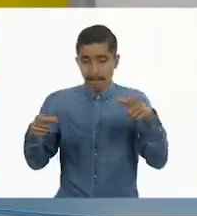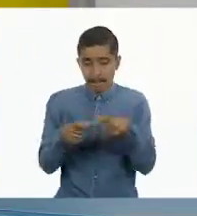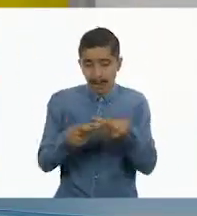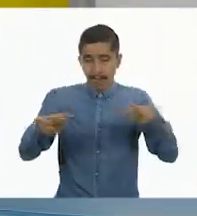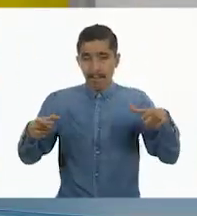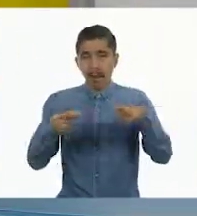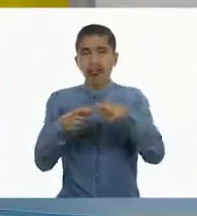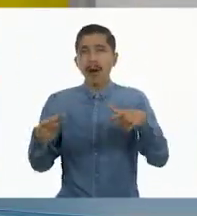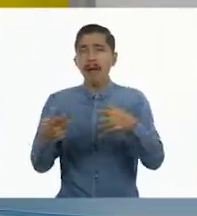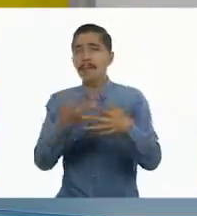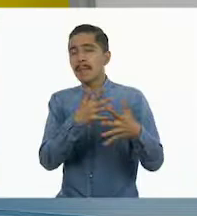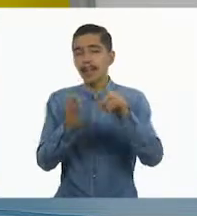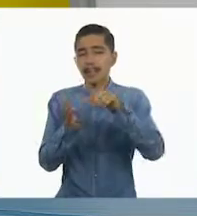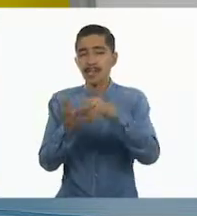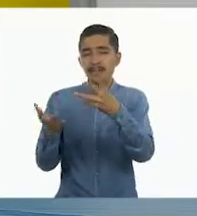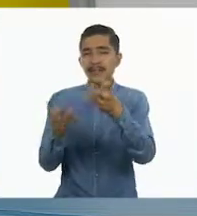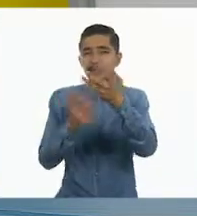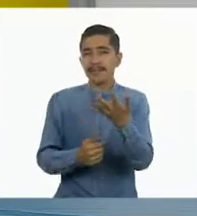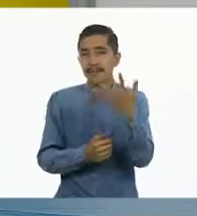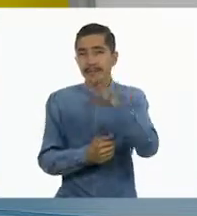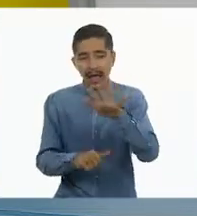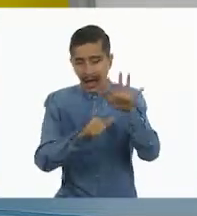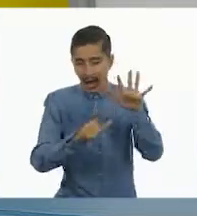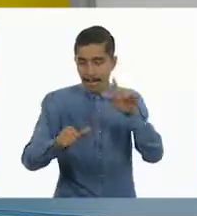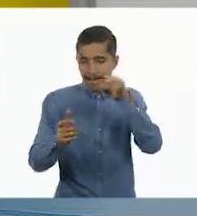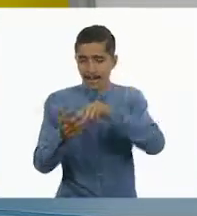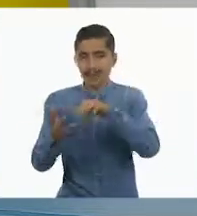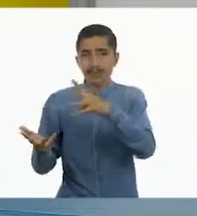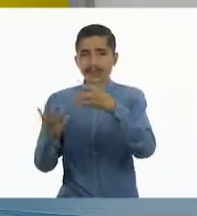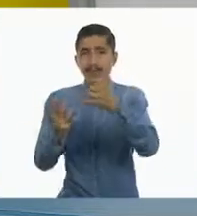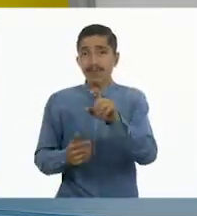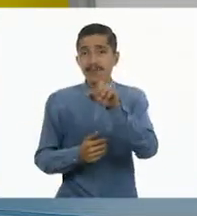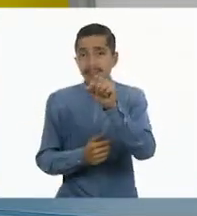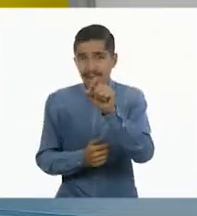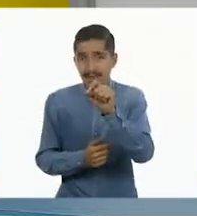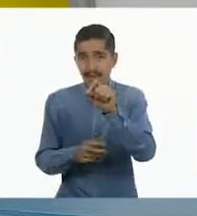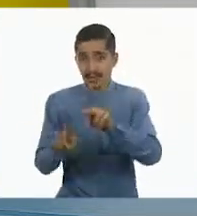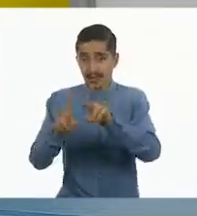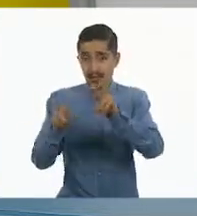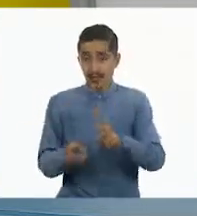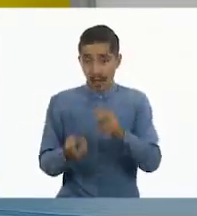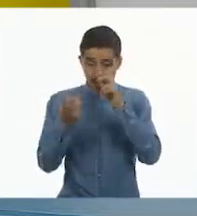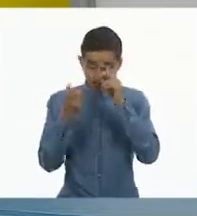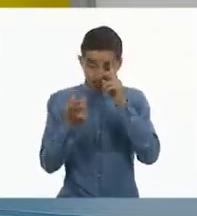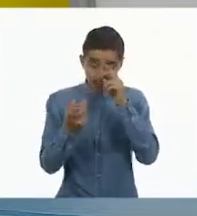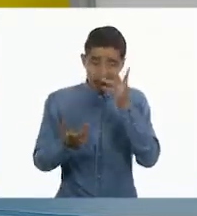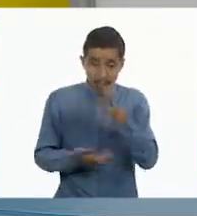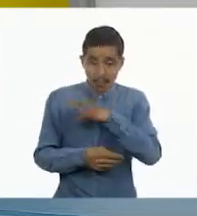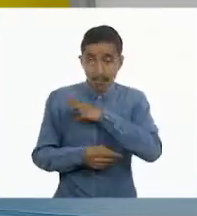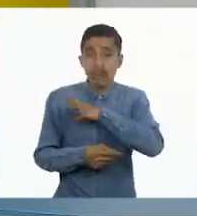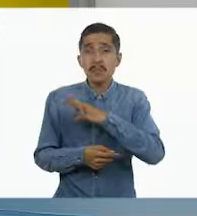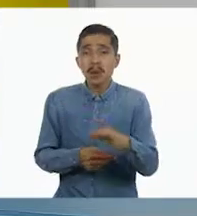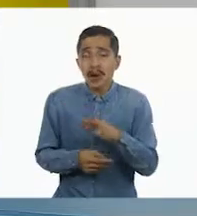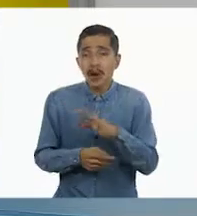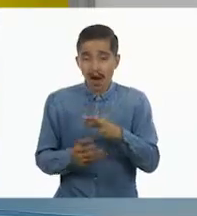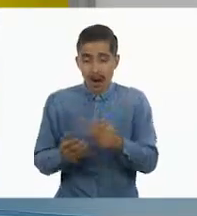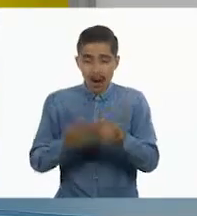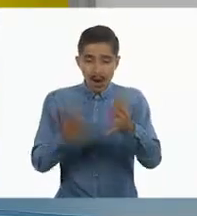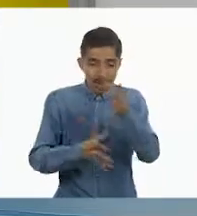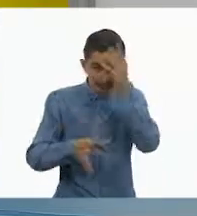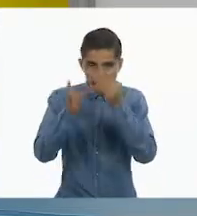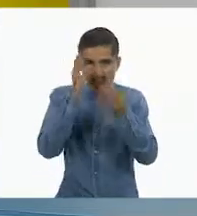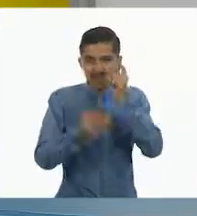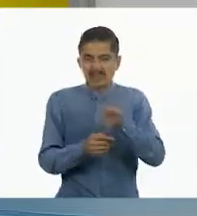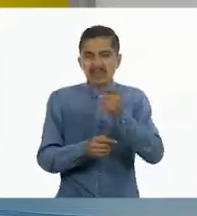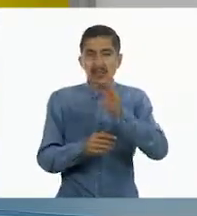en la década de 1910 a 1920, tema que se presta muy bien para aplicar lo que hemos aprendido sobre